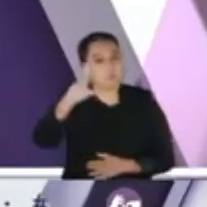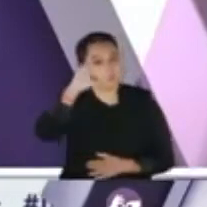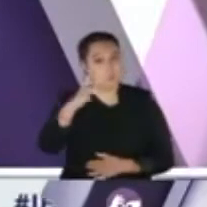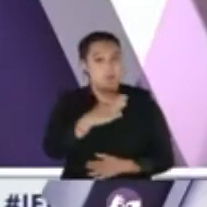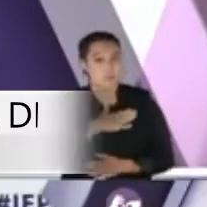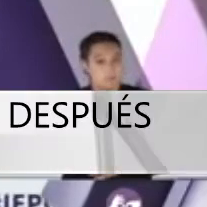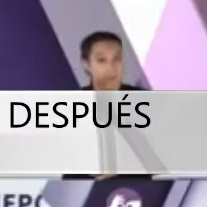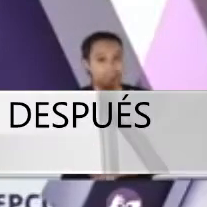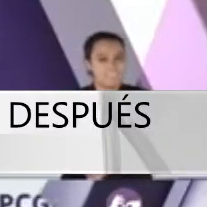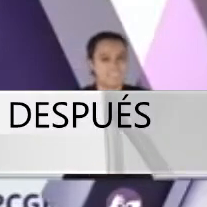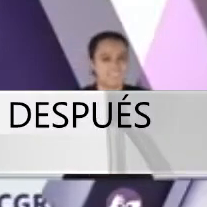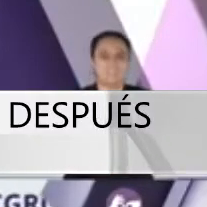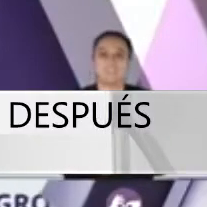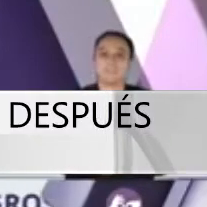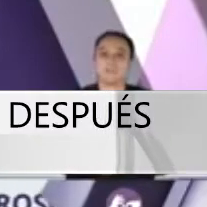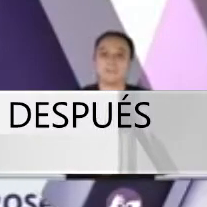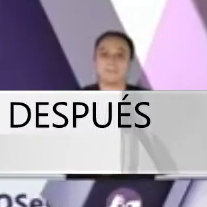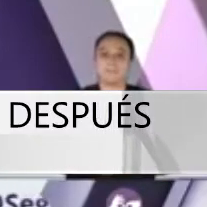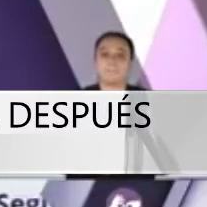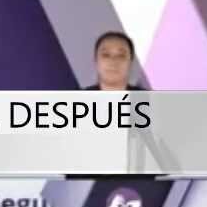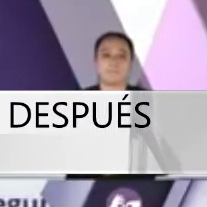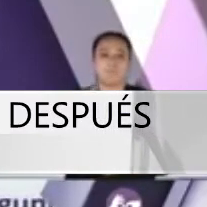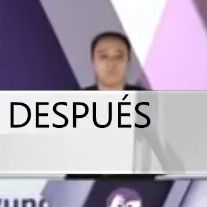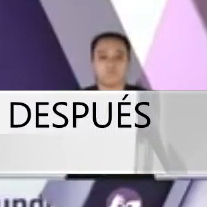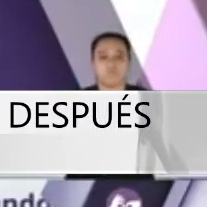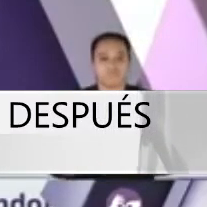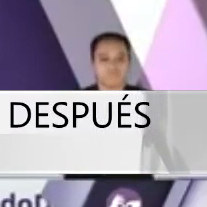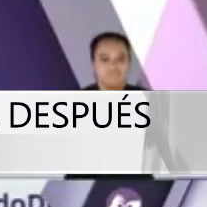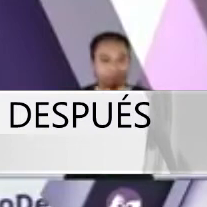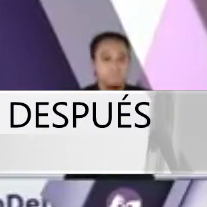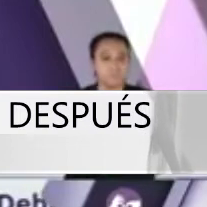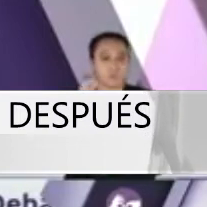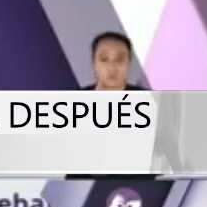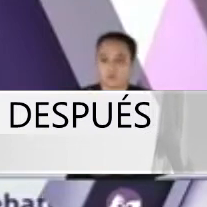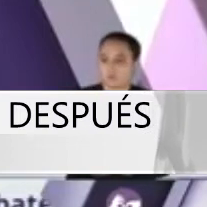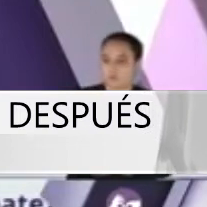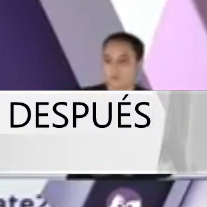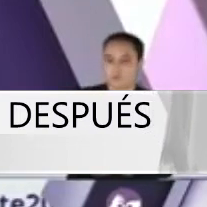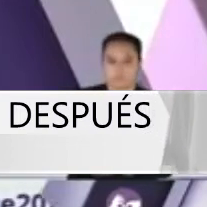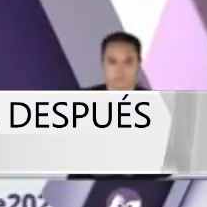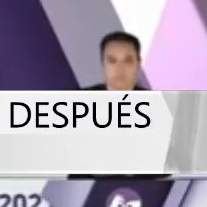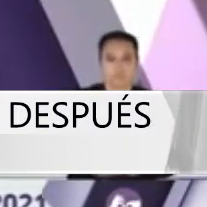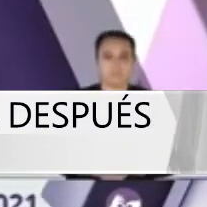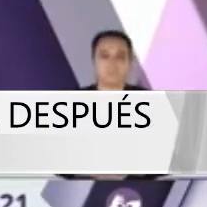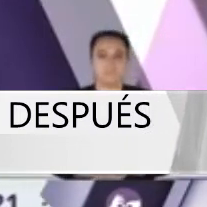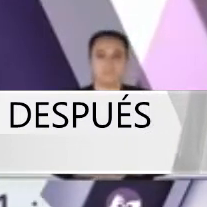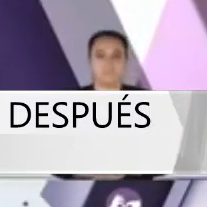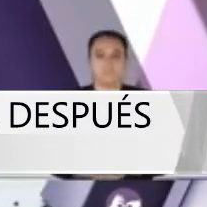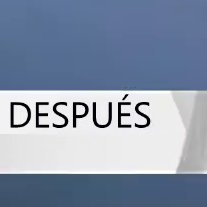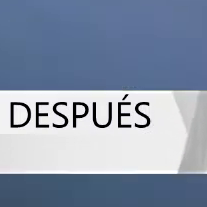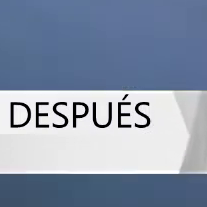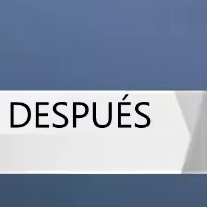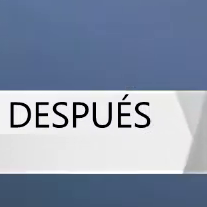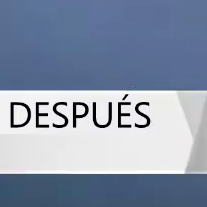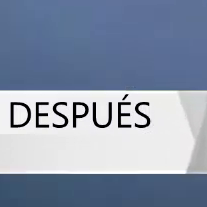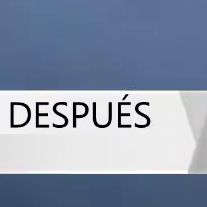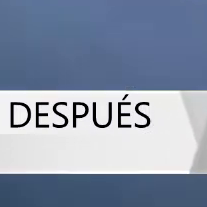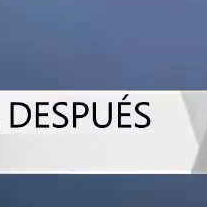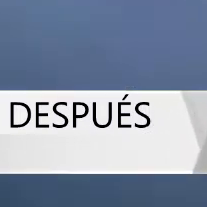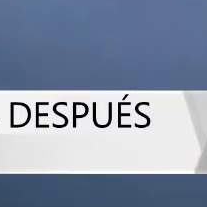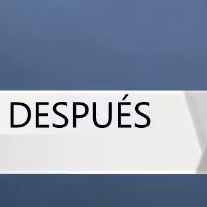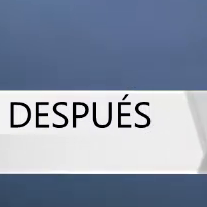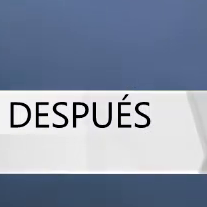Ante la cercanía de la próxima jornada electoral de este 6 de junio, ciudadanos que han tenido el interés de sintonizar los debates de